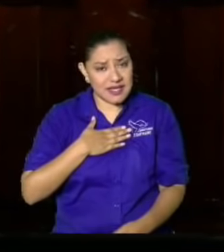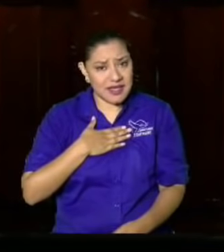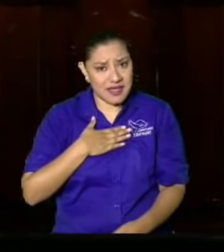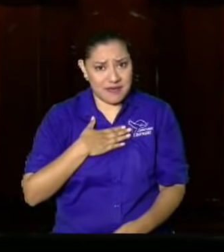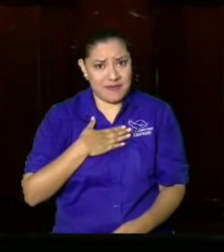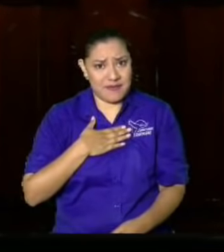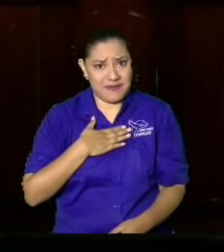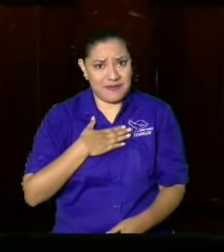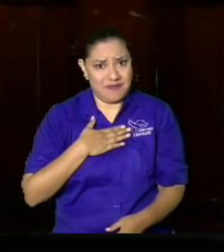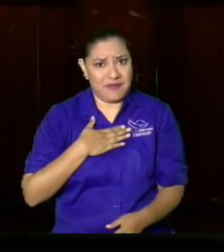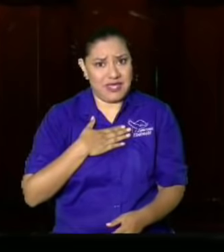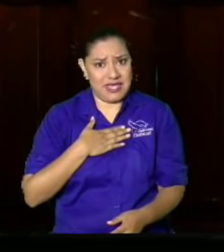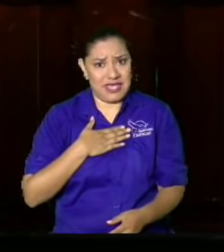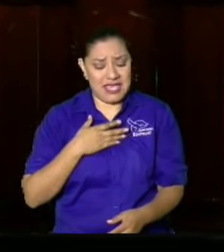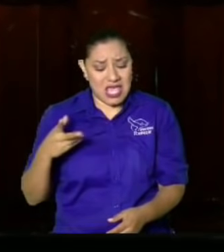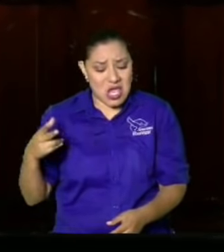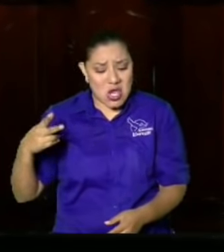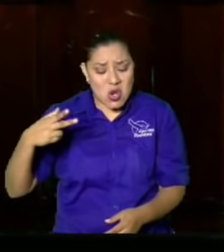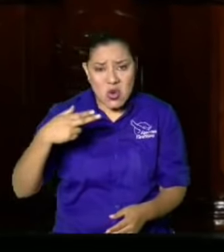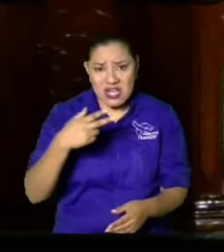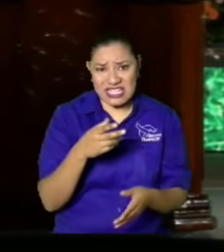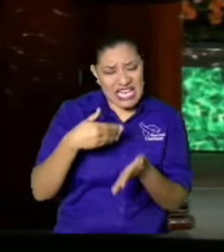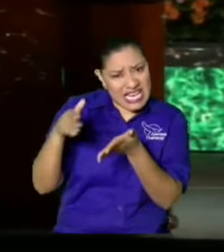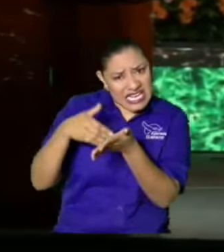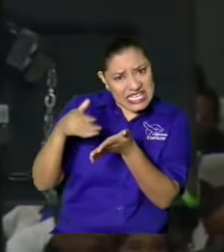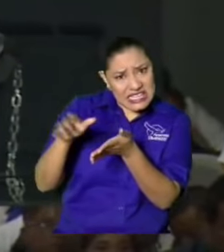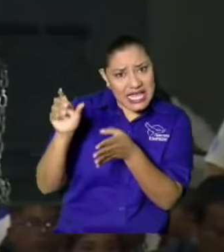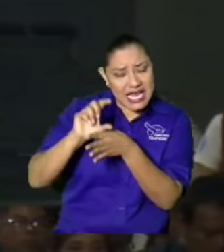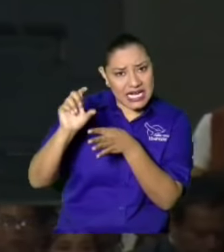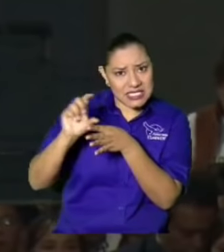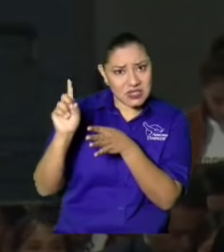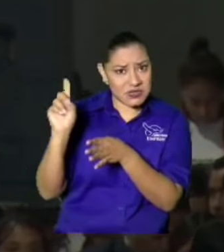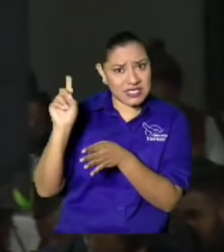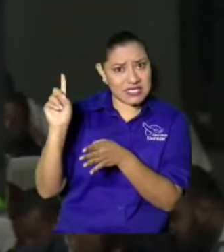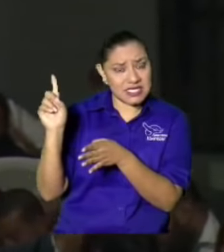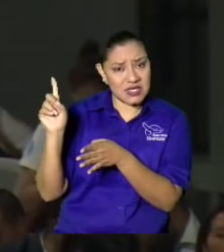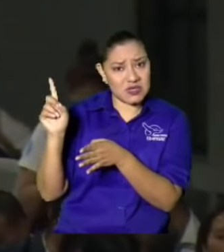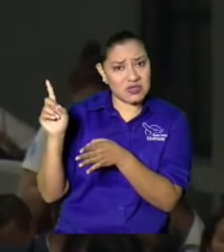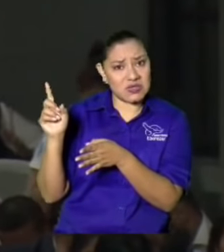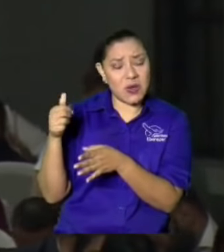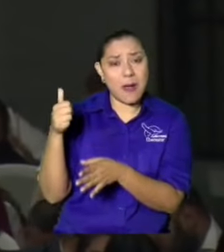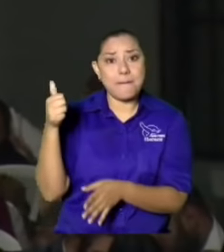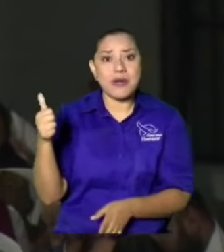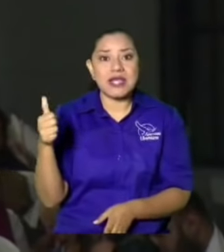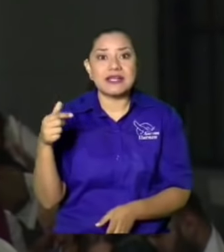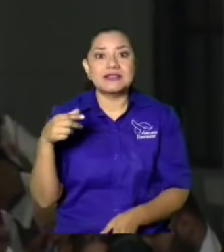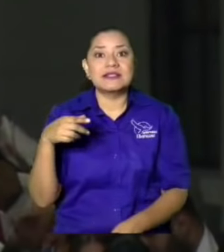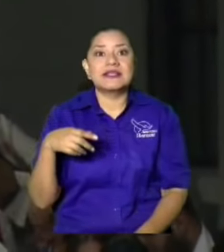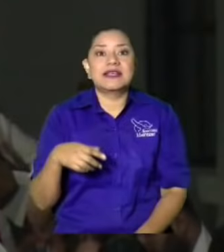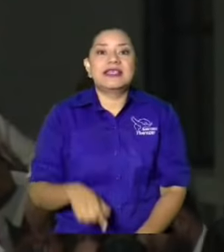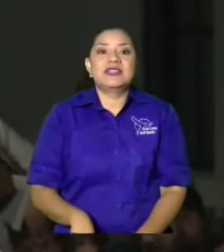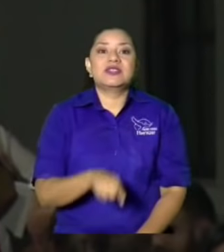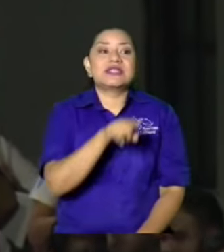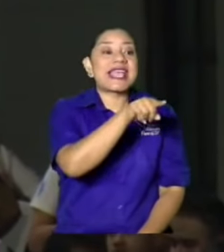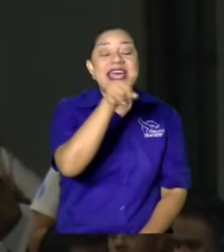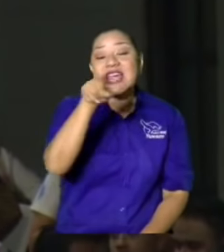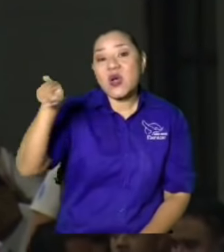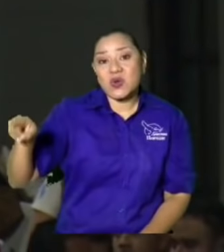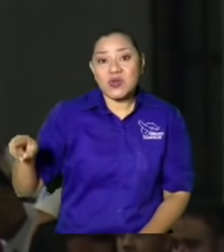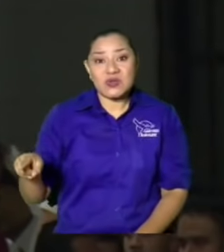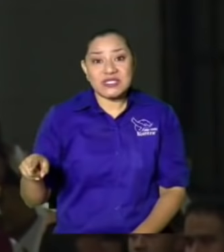Él tuvo que meter las manitas, podarme. Entonces, hermano amado, dice: yo soy la vid verdadera, ustedes son los